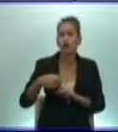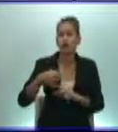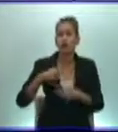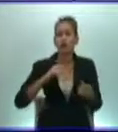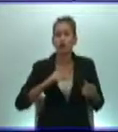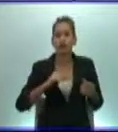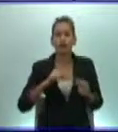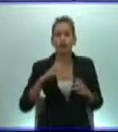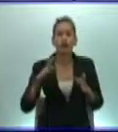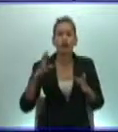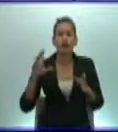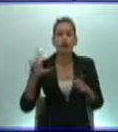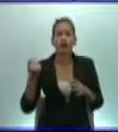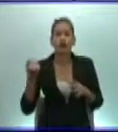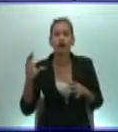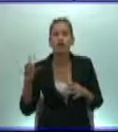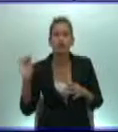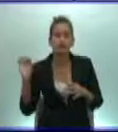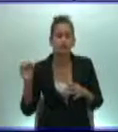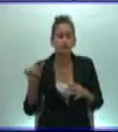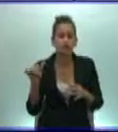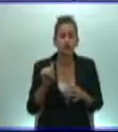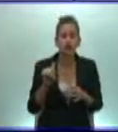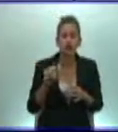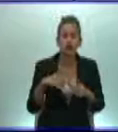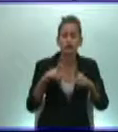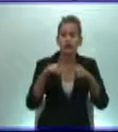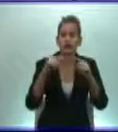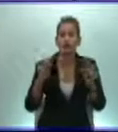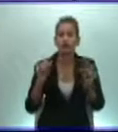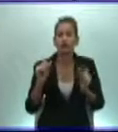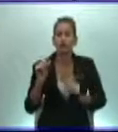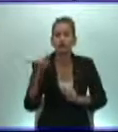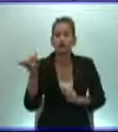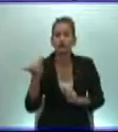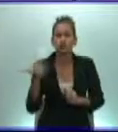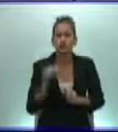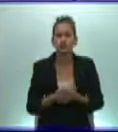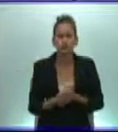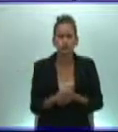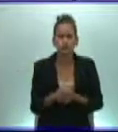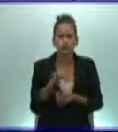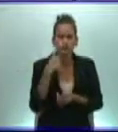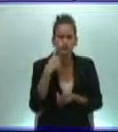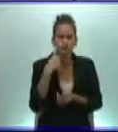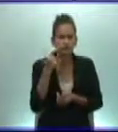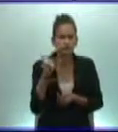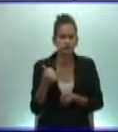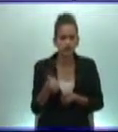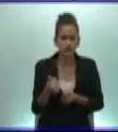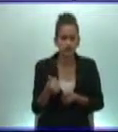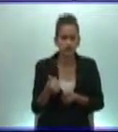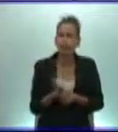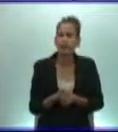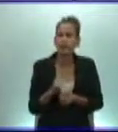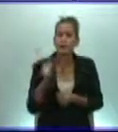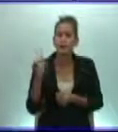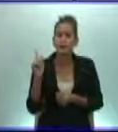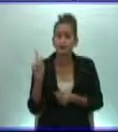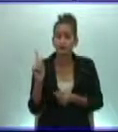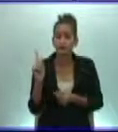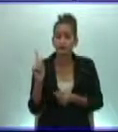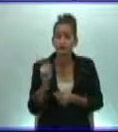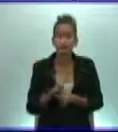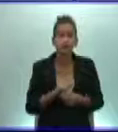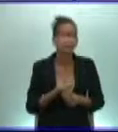lados iguales en triángulos iguales. Si no conoces bien esto,